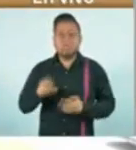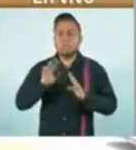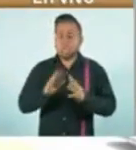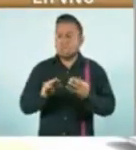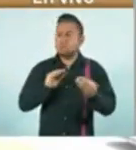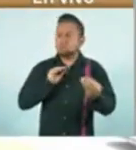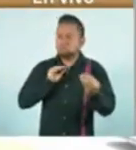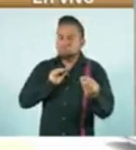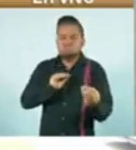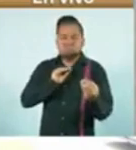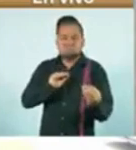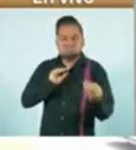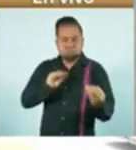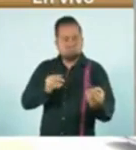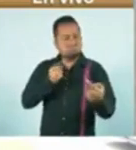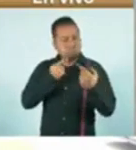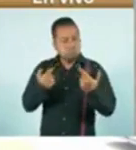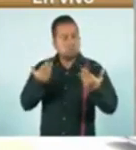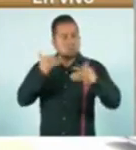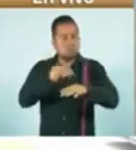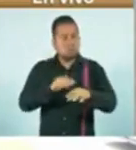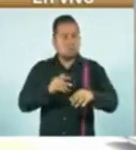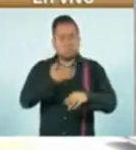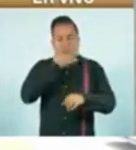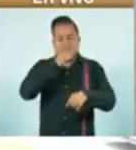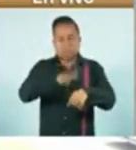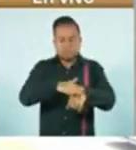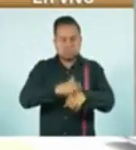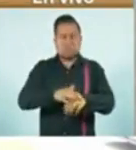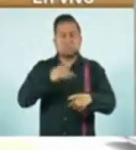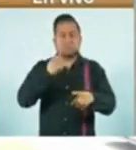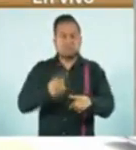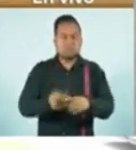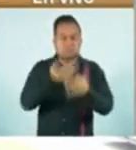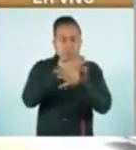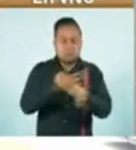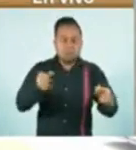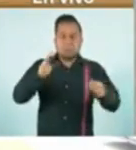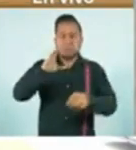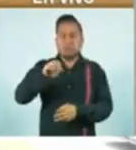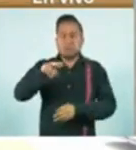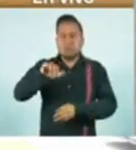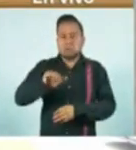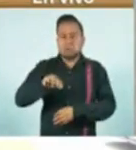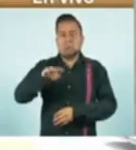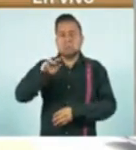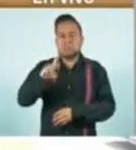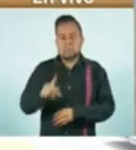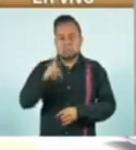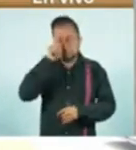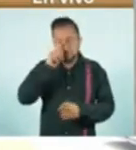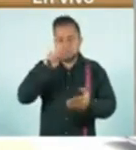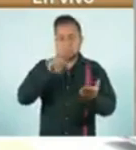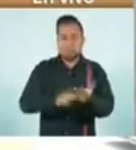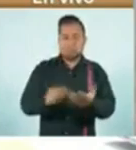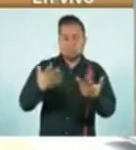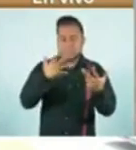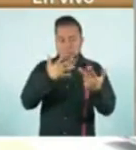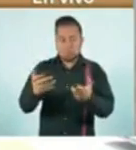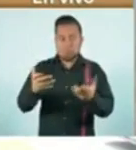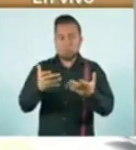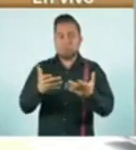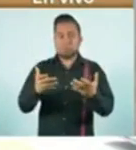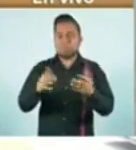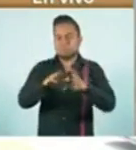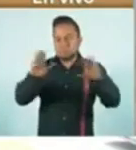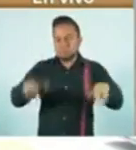Dialogamos respecto del aviso que dio la CONAM para decretar 2.800 hectáreas